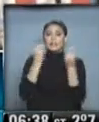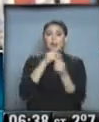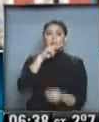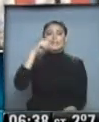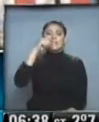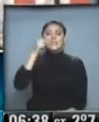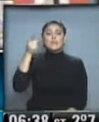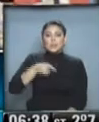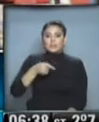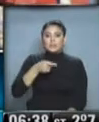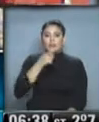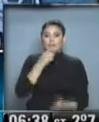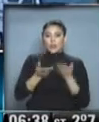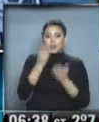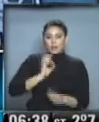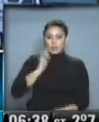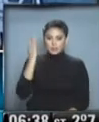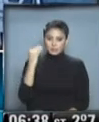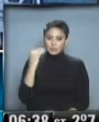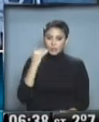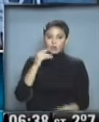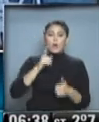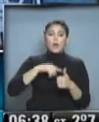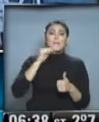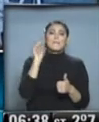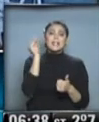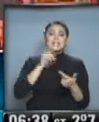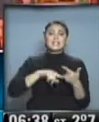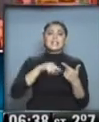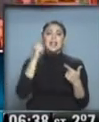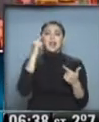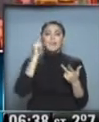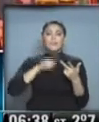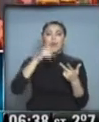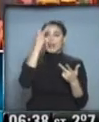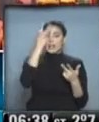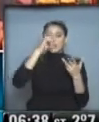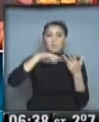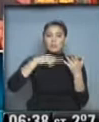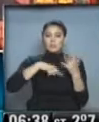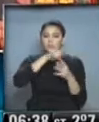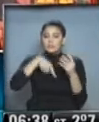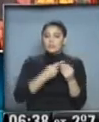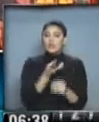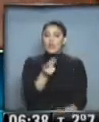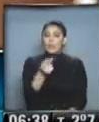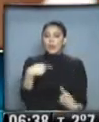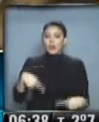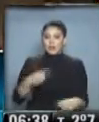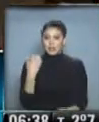encima del resultado de un año atrás. Brasil, Japón, Alemania, España, Irán e India compraron más productos argentinos.